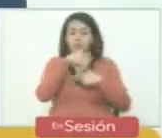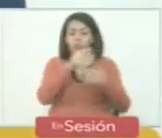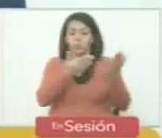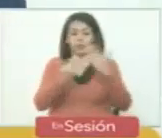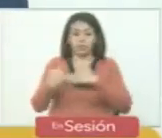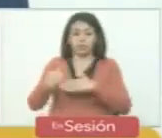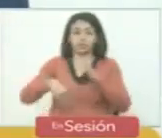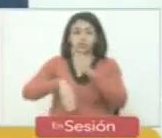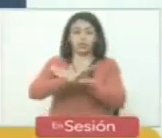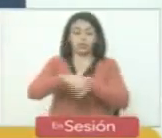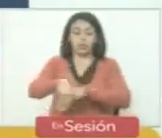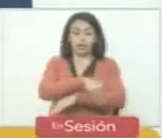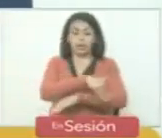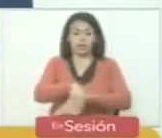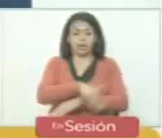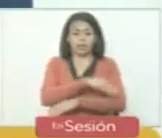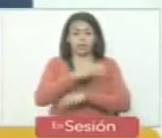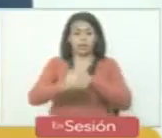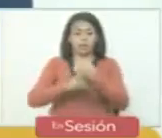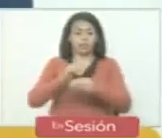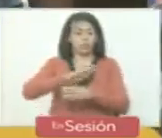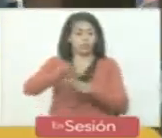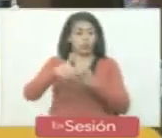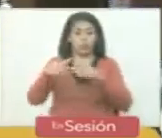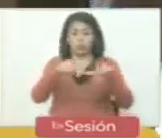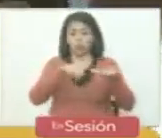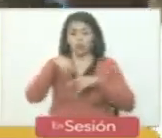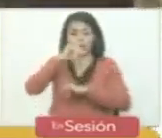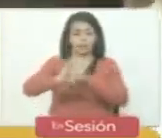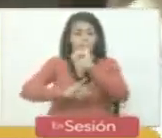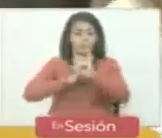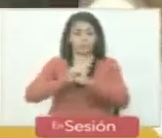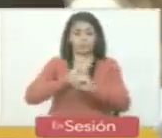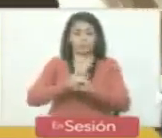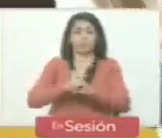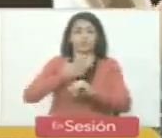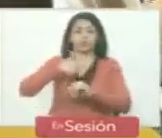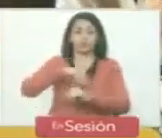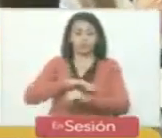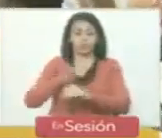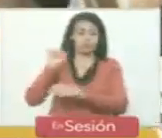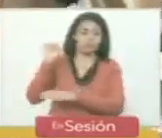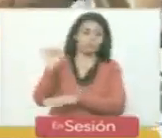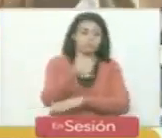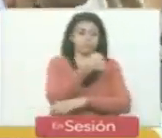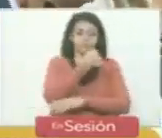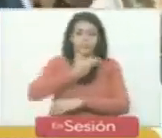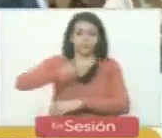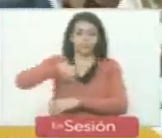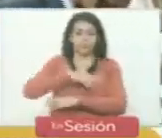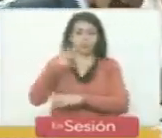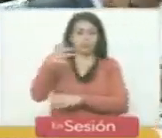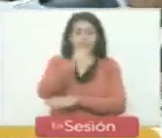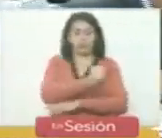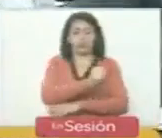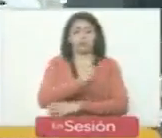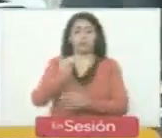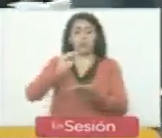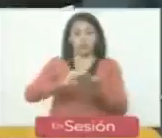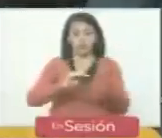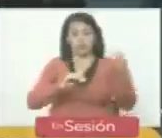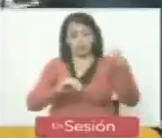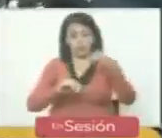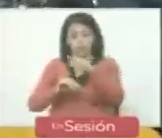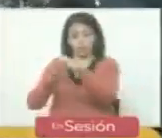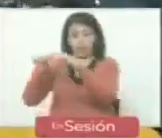para la calle, y en la calle y en todos los espacios internacionales vamos a combatir y vamos a lograr que ese avión sea